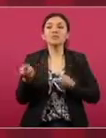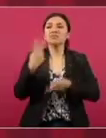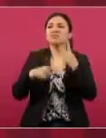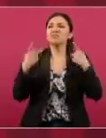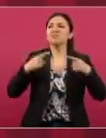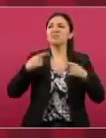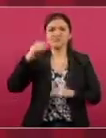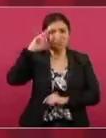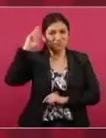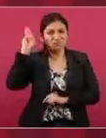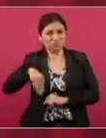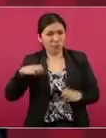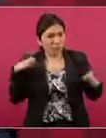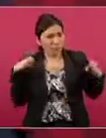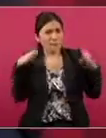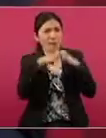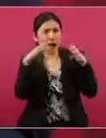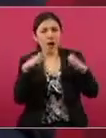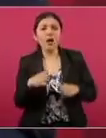estafadores a decirles